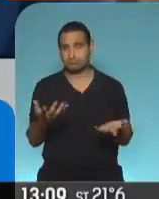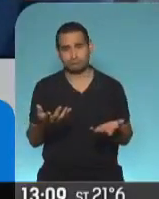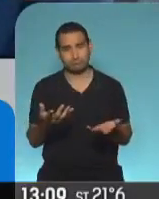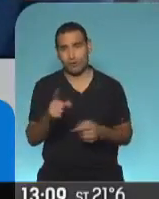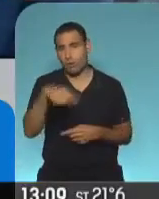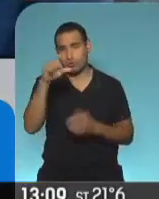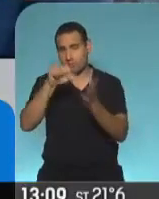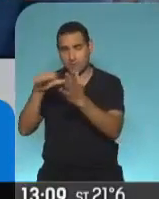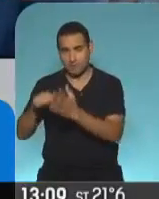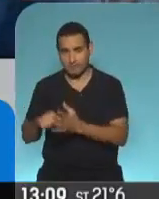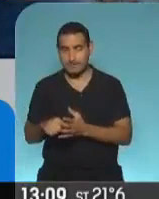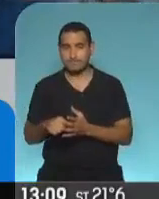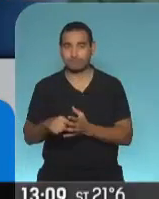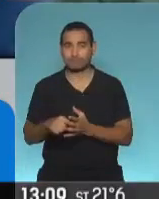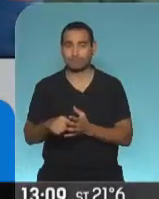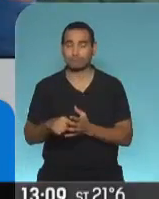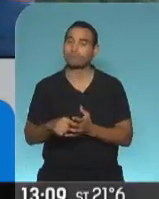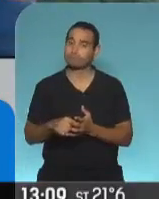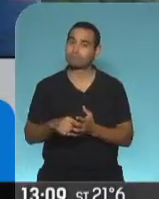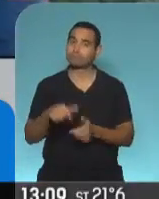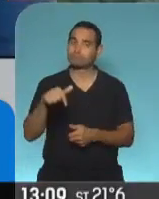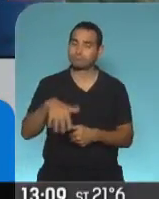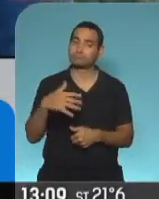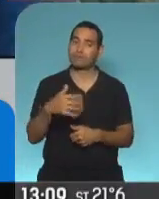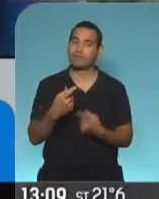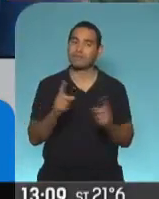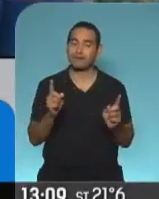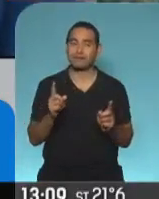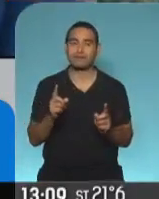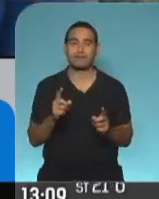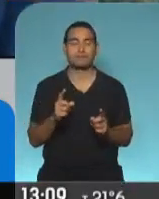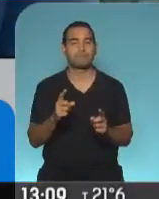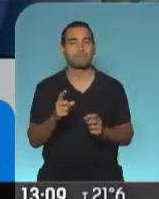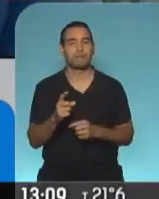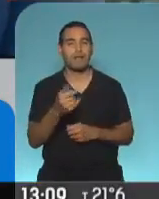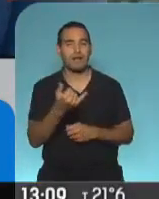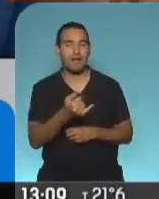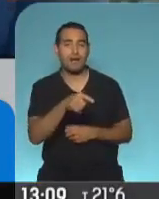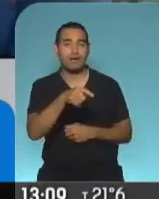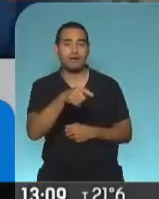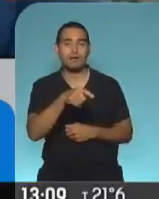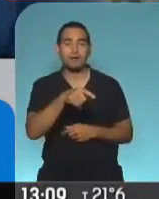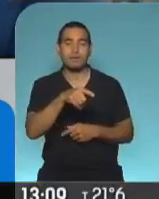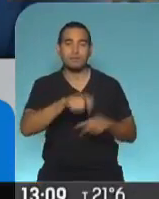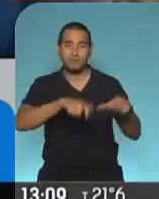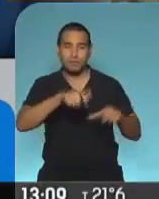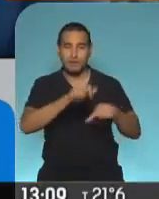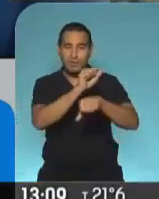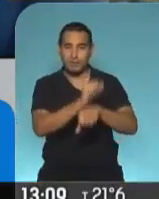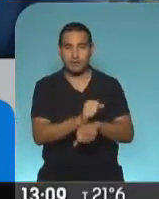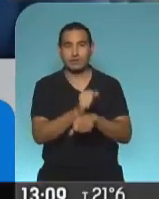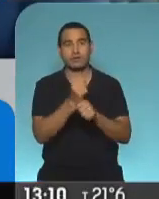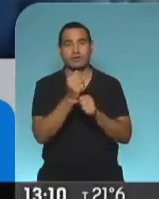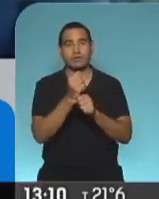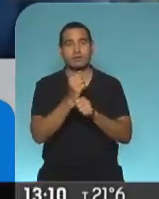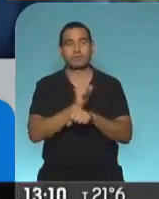y en otros países. Sí, hay una carga poblacional en materia de la disminución de la carga carcelaria en el mundo, que